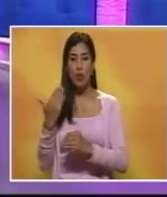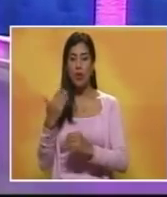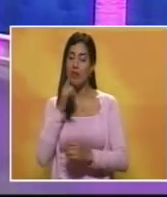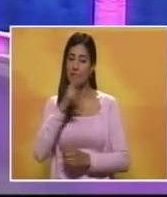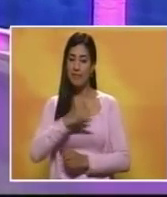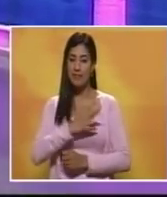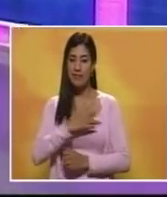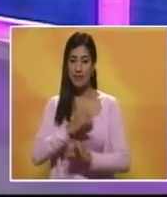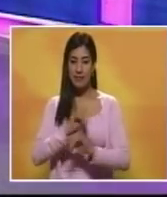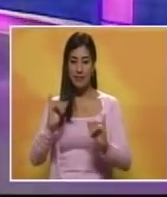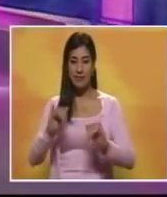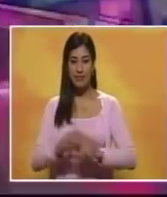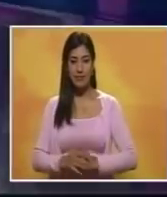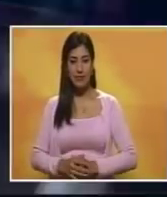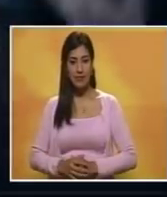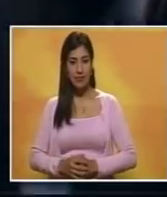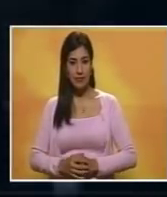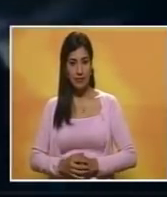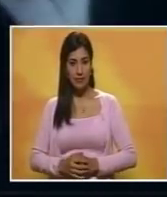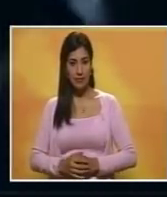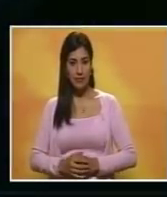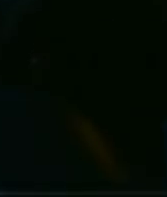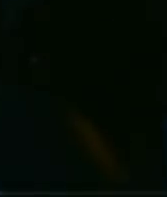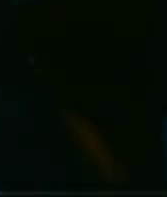Estrellas por su noticiero Venevisión.